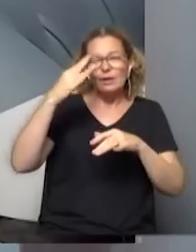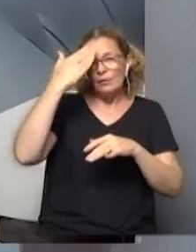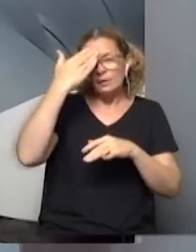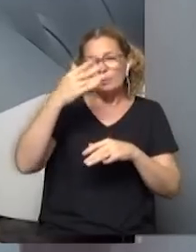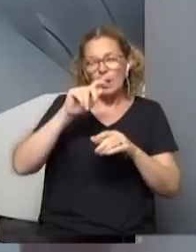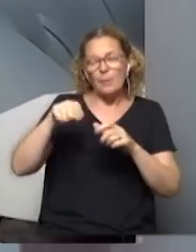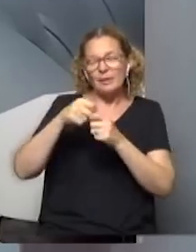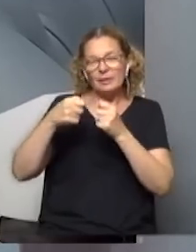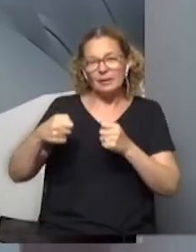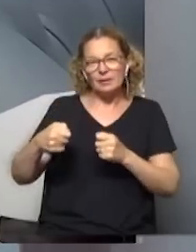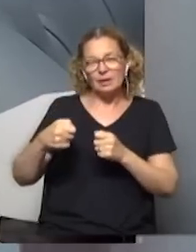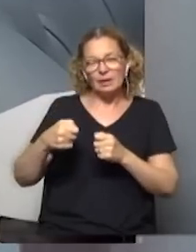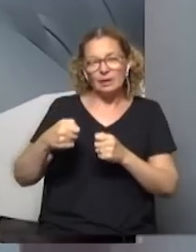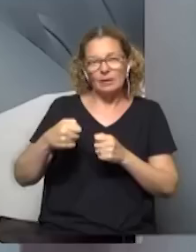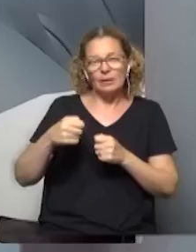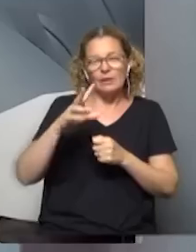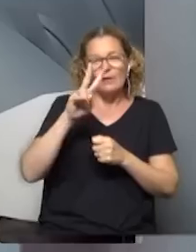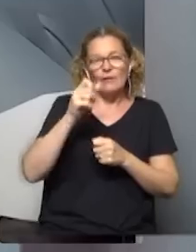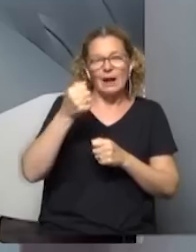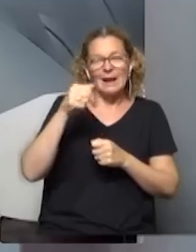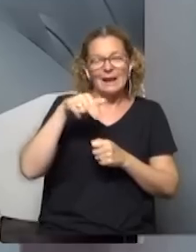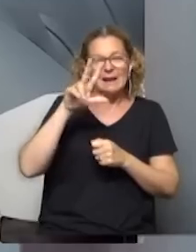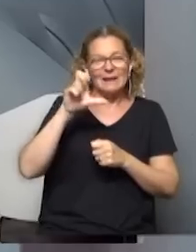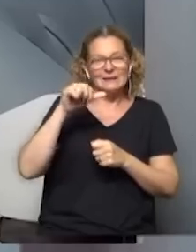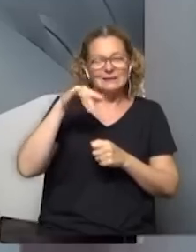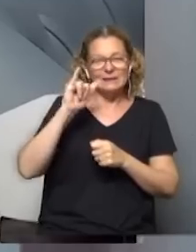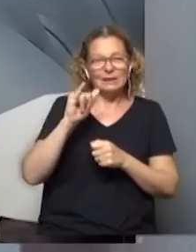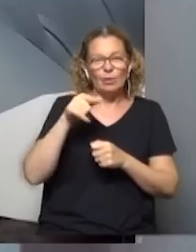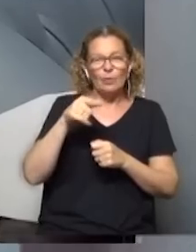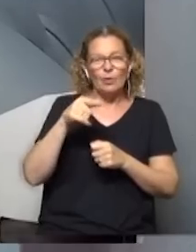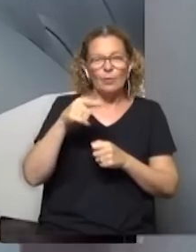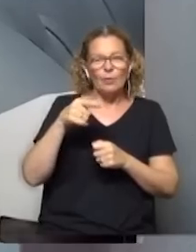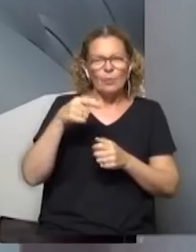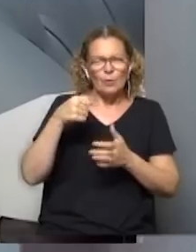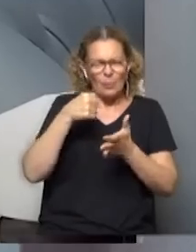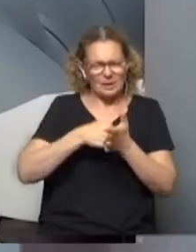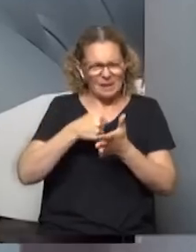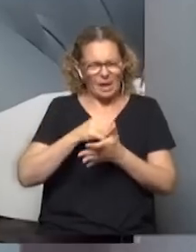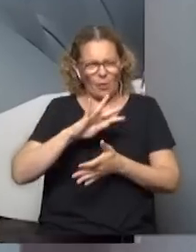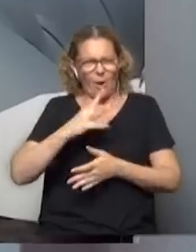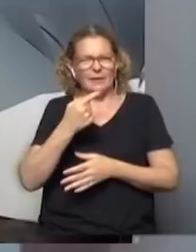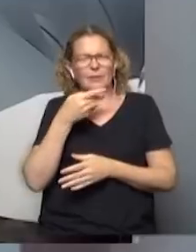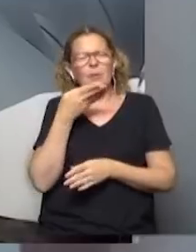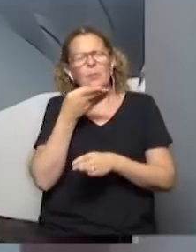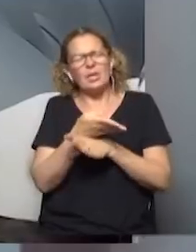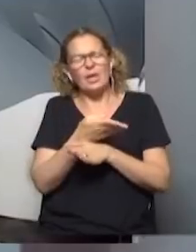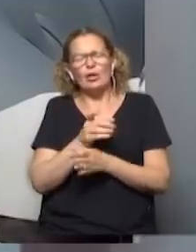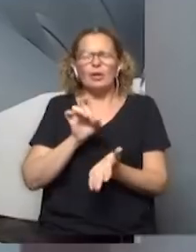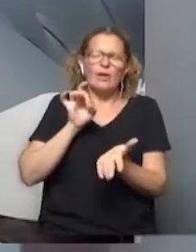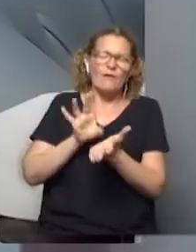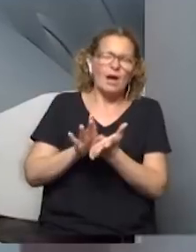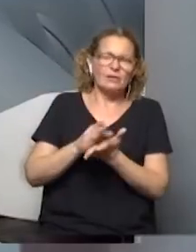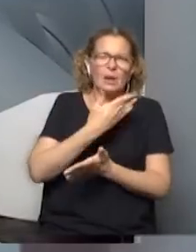y el cnt el señor Esteban valiente se ha transformado en un golpista de cuarta que viene pidiendo la renuncia